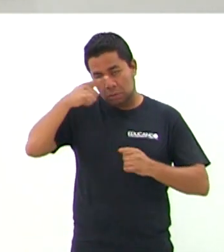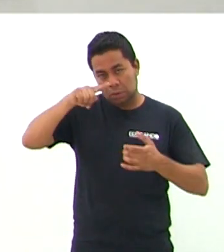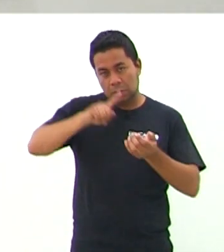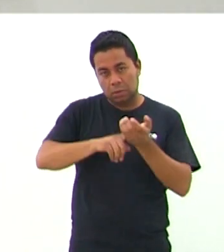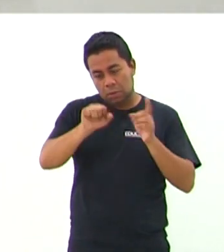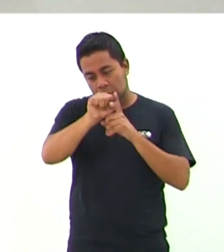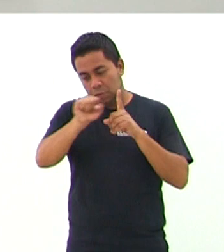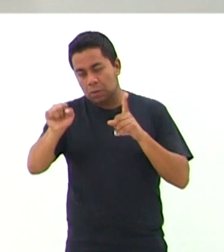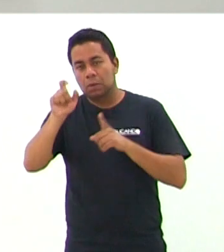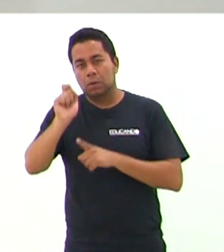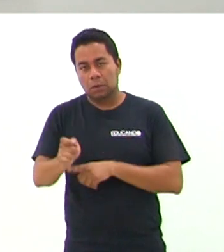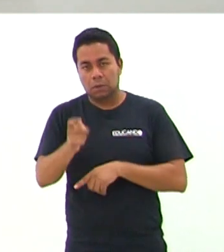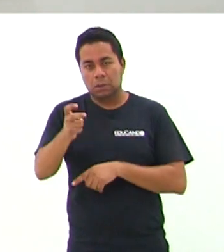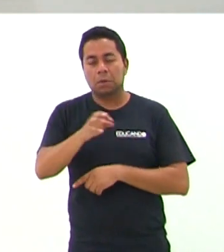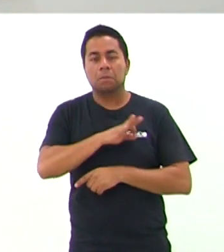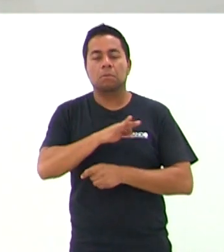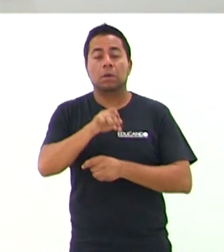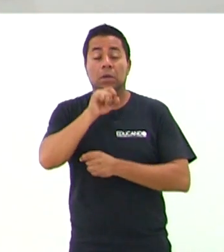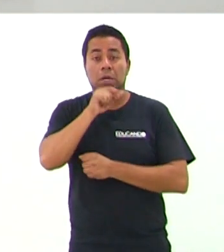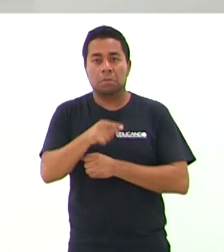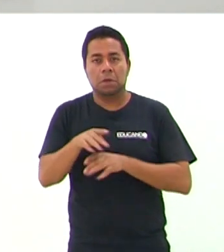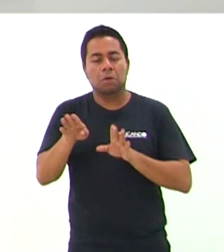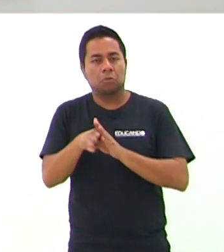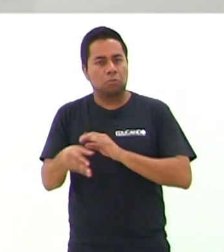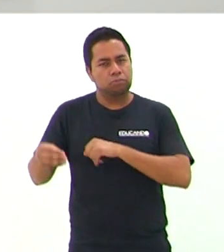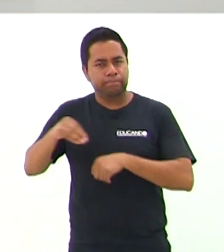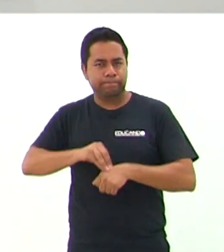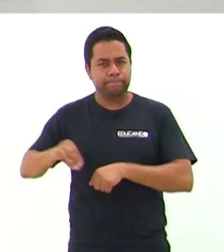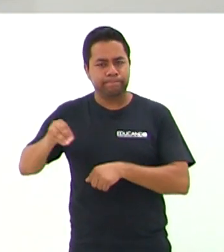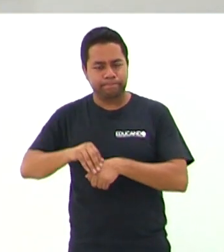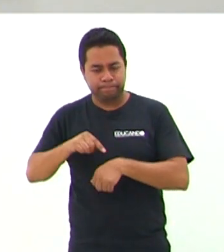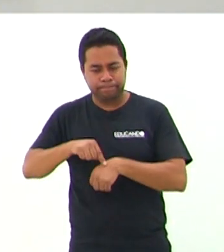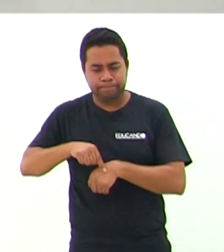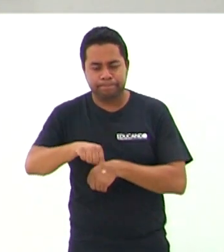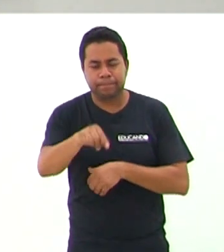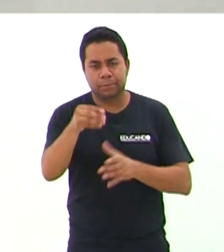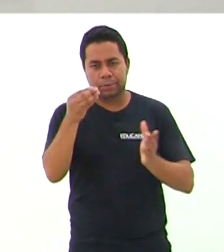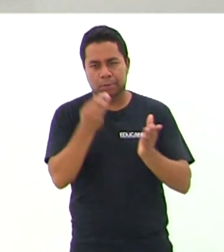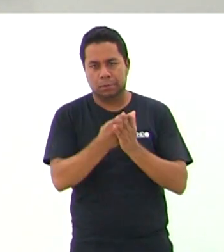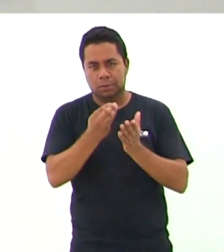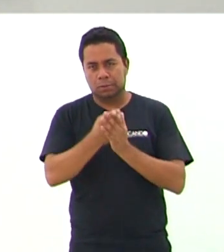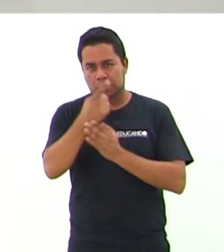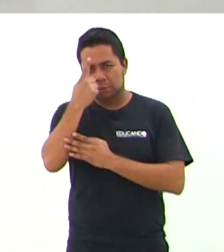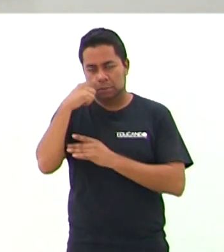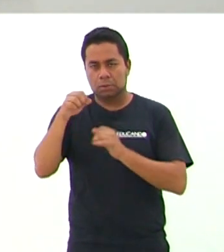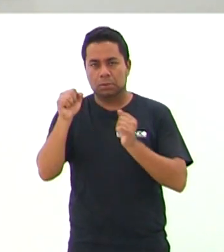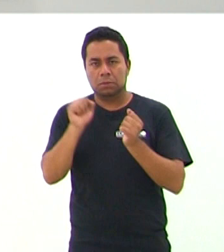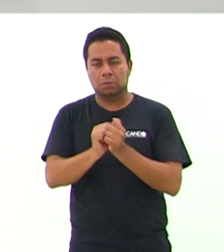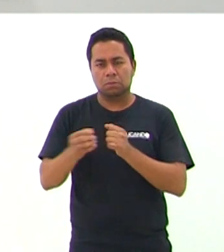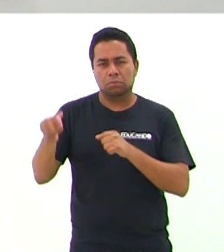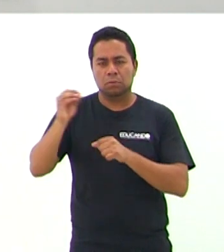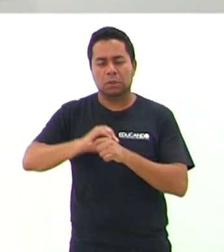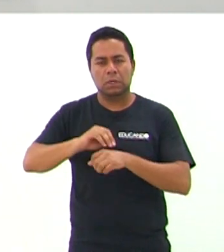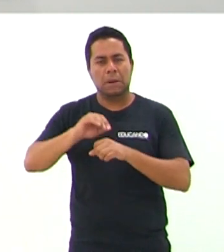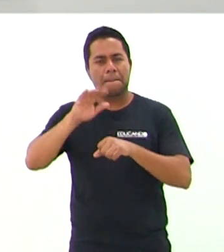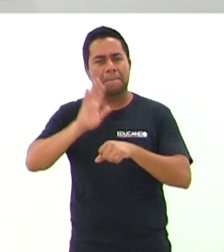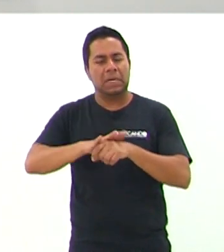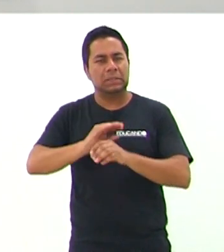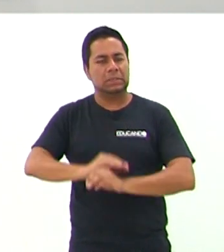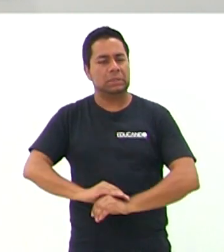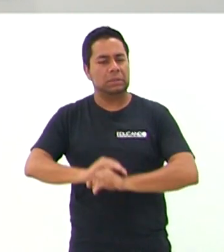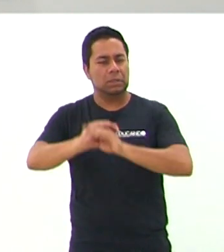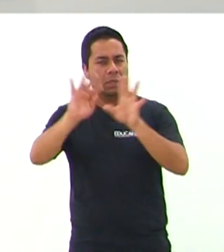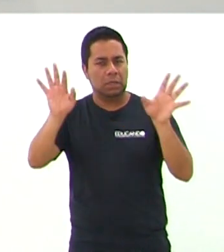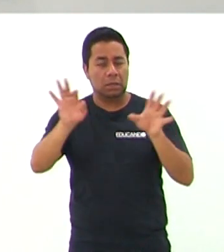sujetos. Esto también lo vamos a seguir reforzando todavía un poquito más para poder dejarlo más claro y a ti te